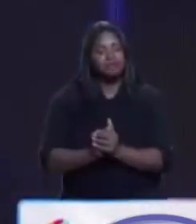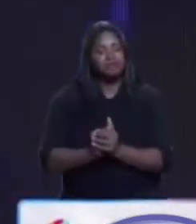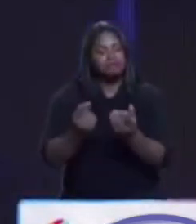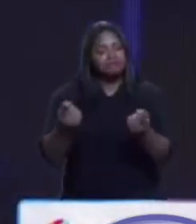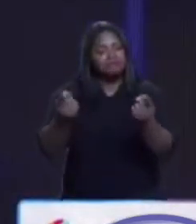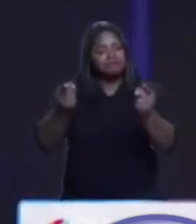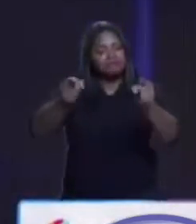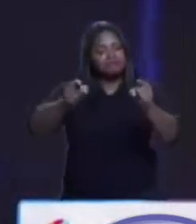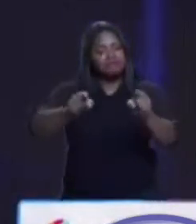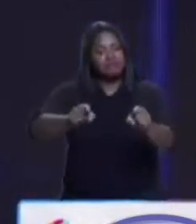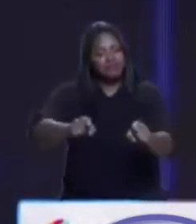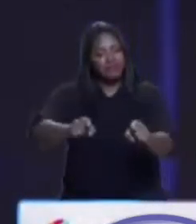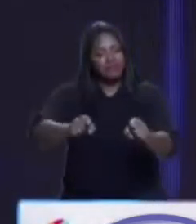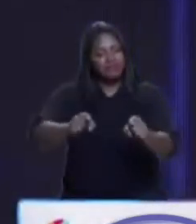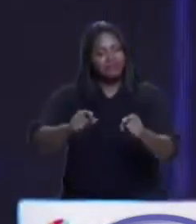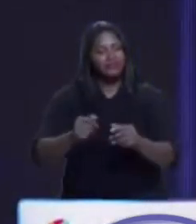Resulta